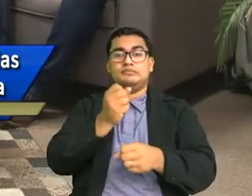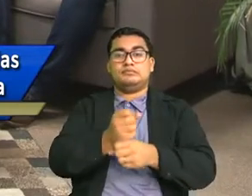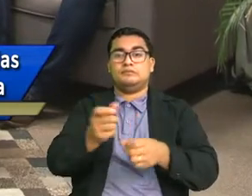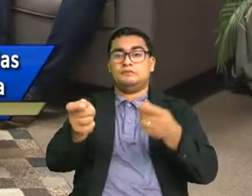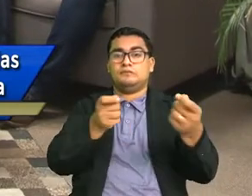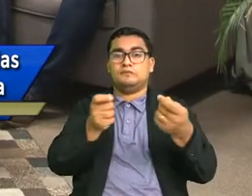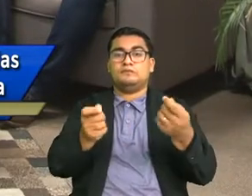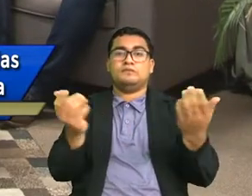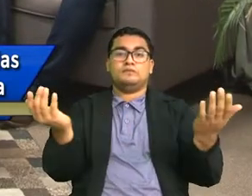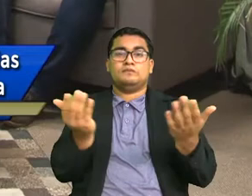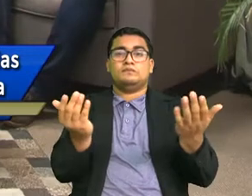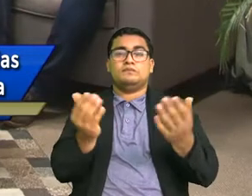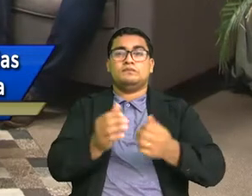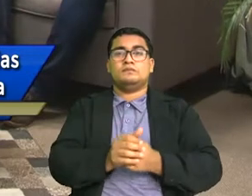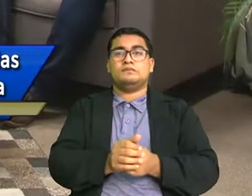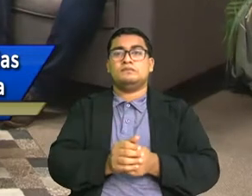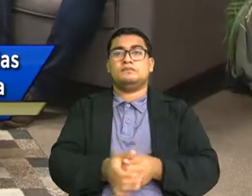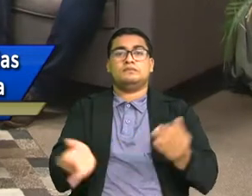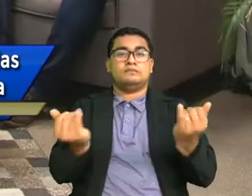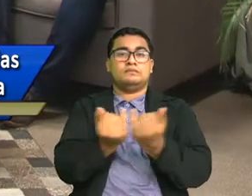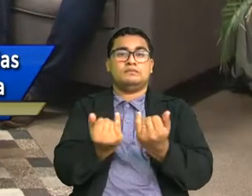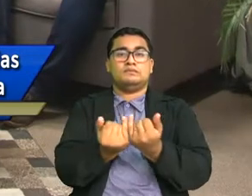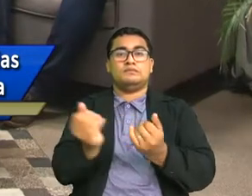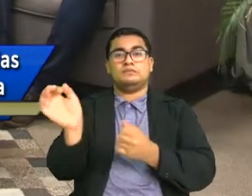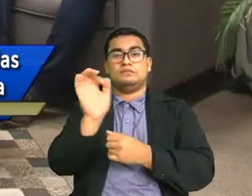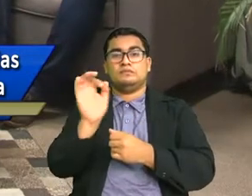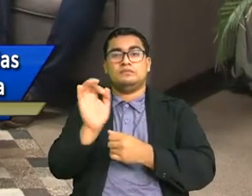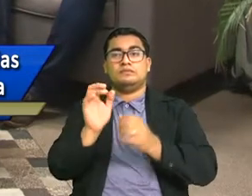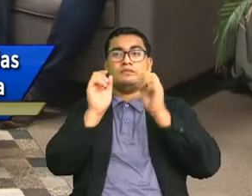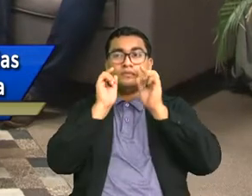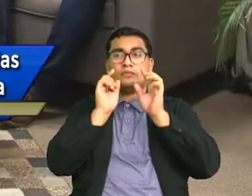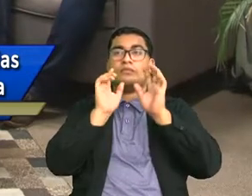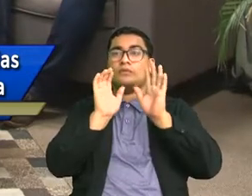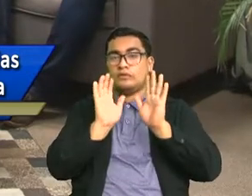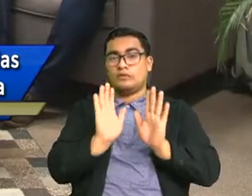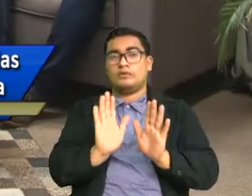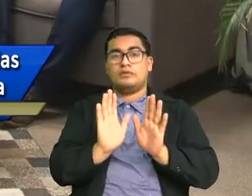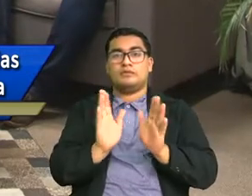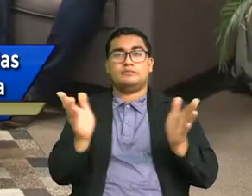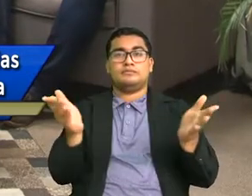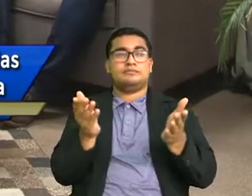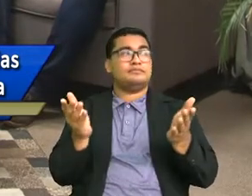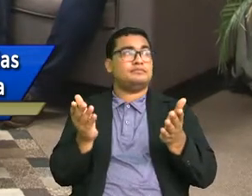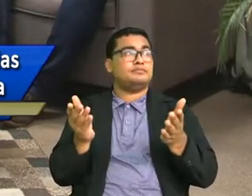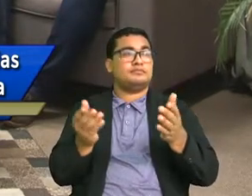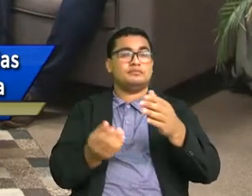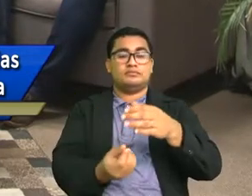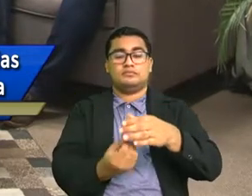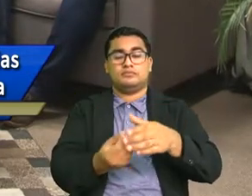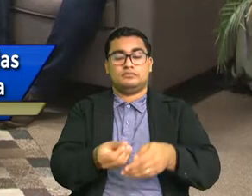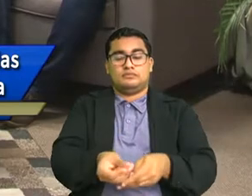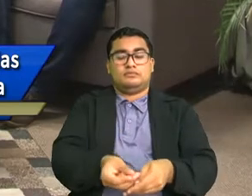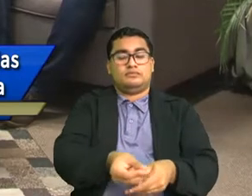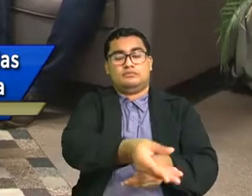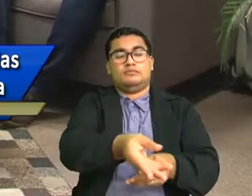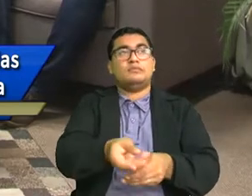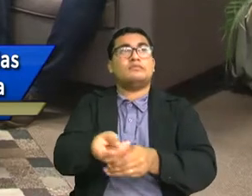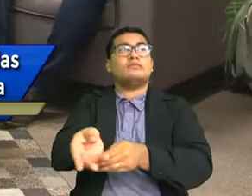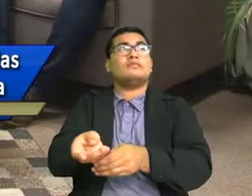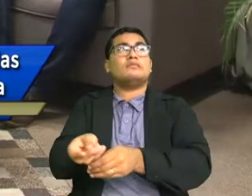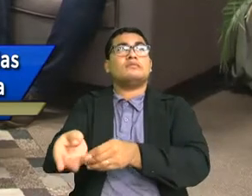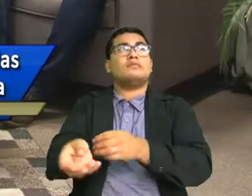es decir y de igual manera nos preparamos en la pre siembra antes de sembrar también igualadísimo trasladamos